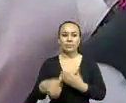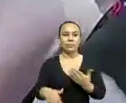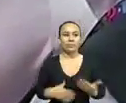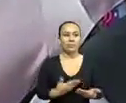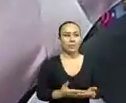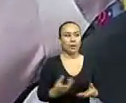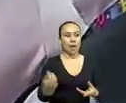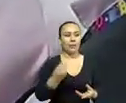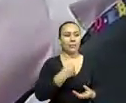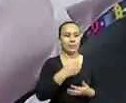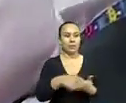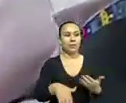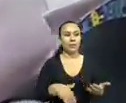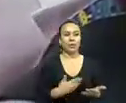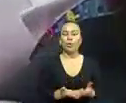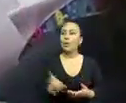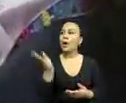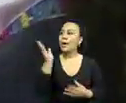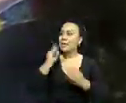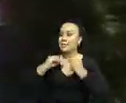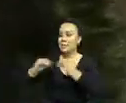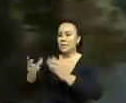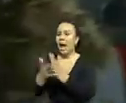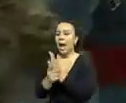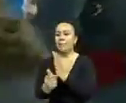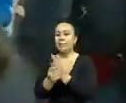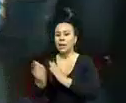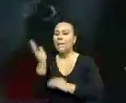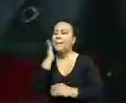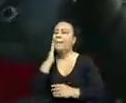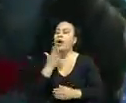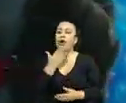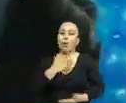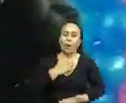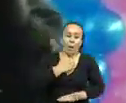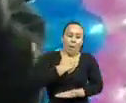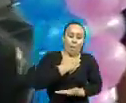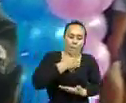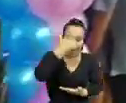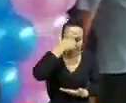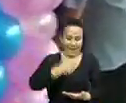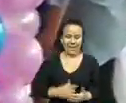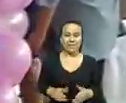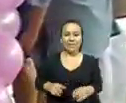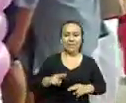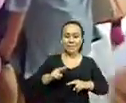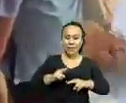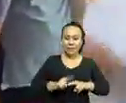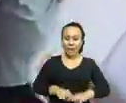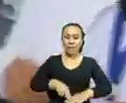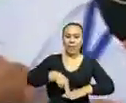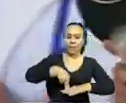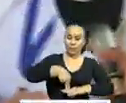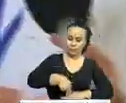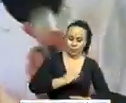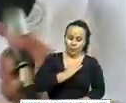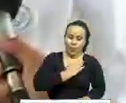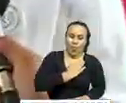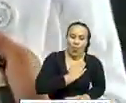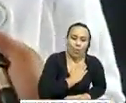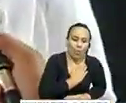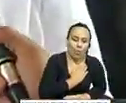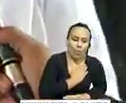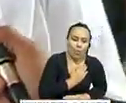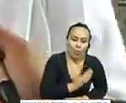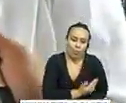estamos capacitando a las madres de cómo buenas posiciones de lactancia. Y a su vez también el